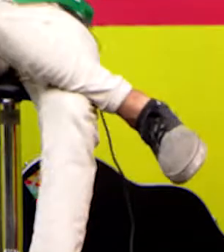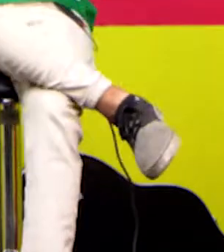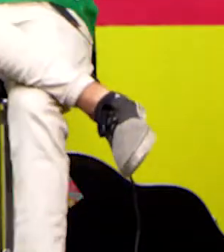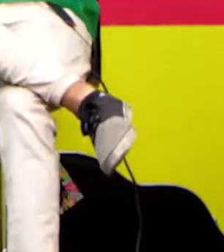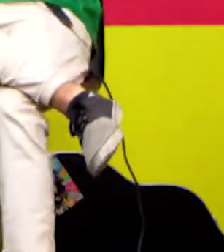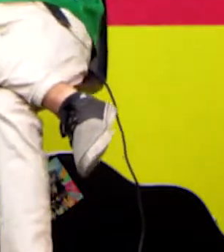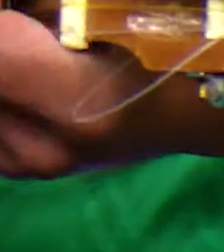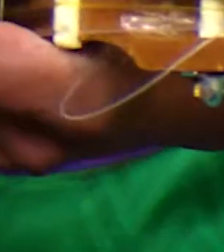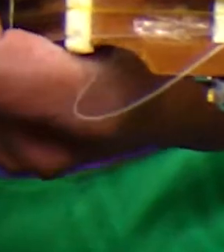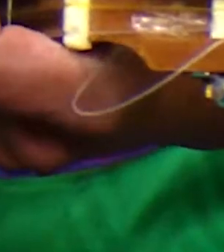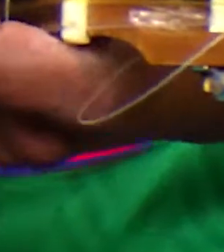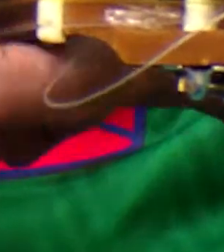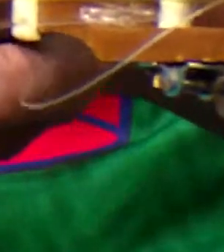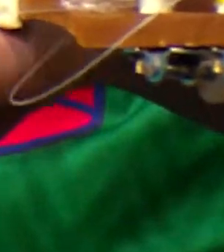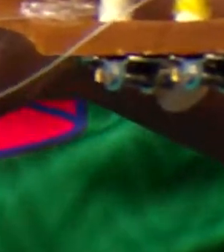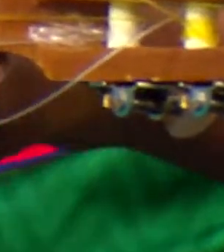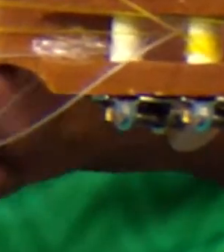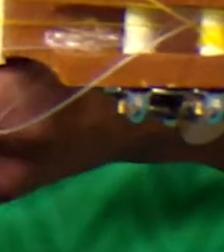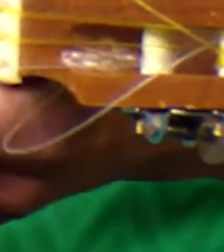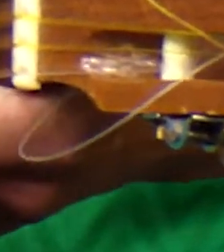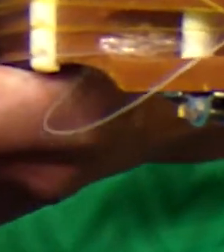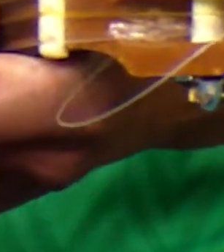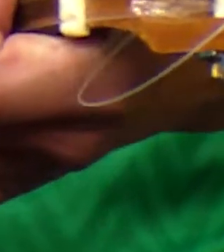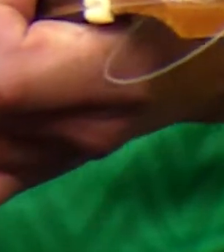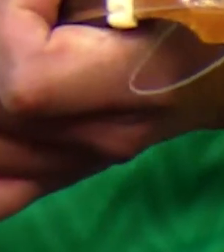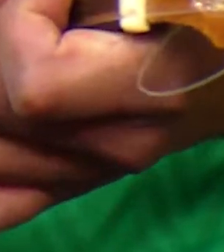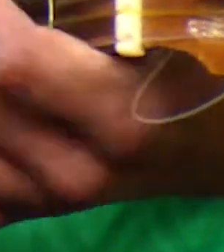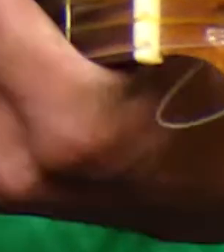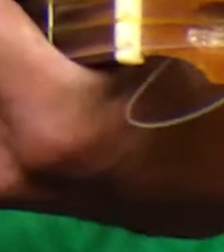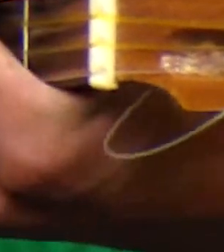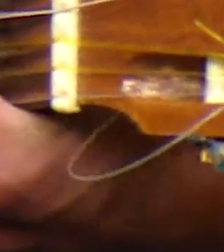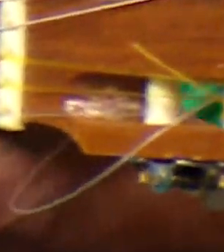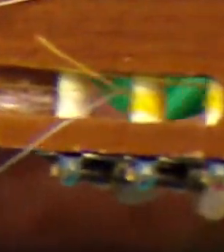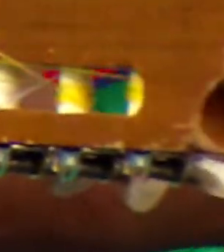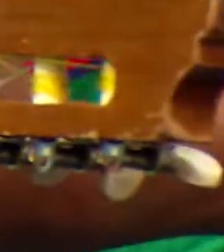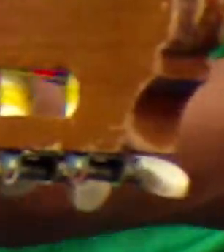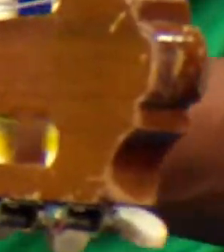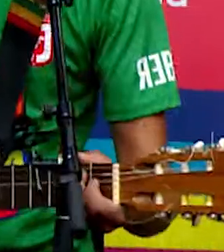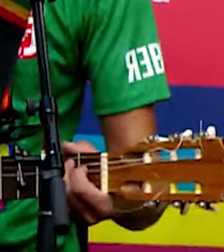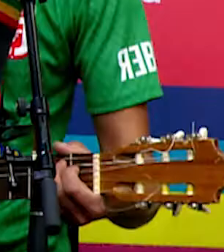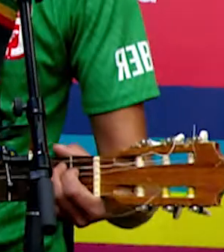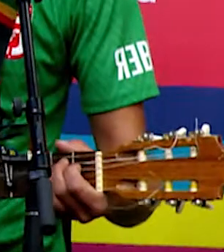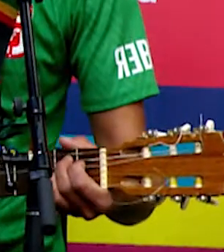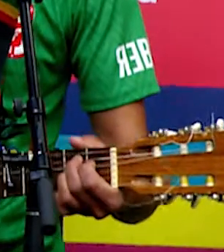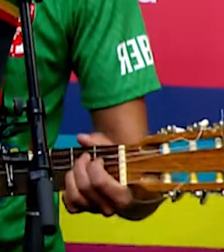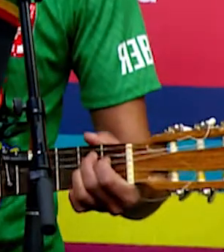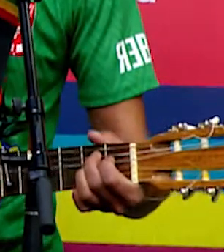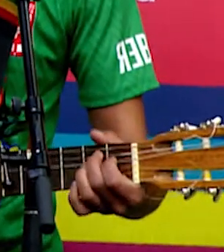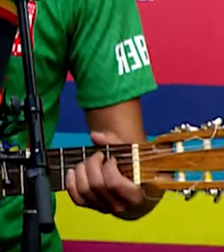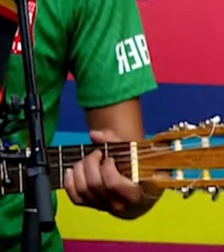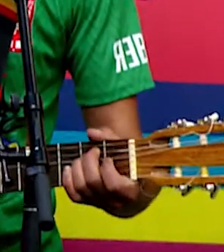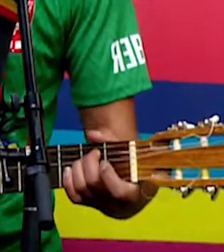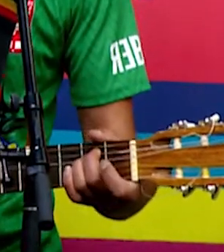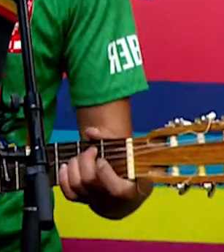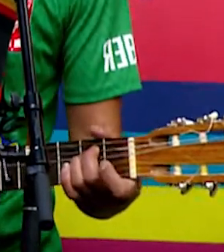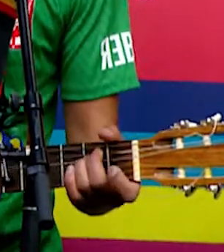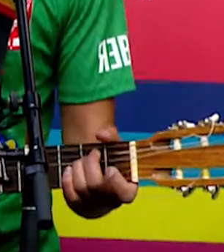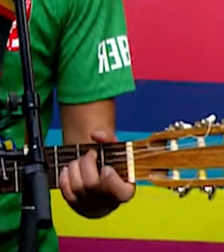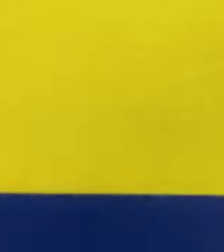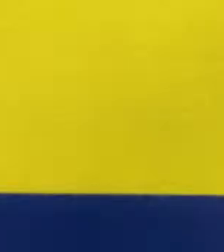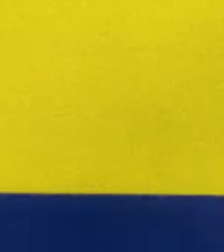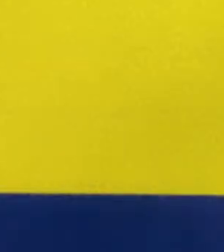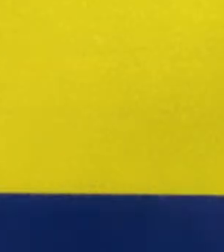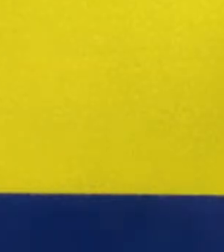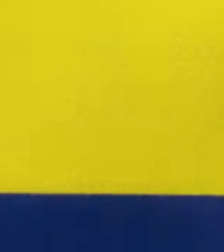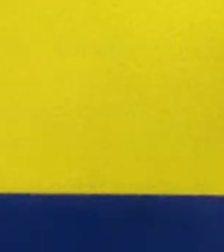la la la la la la. La y la la la la la la. La la la y la la la y la la.